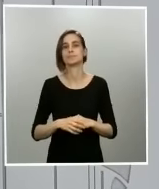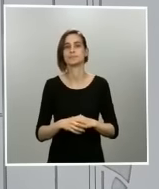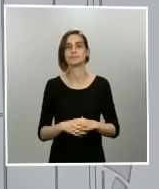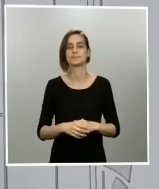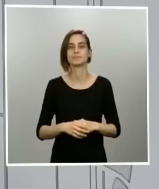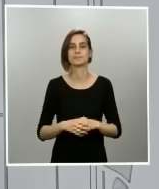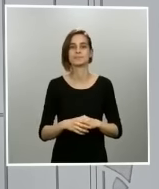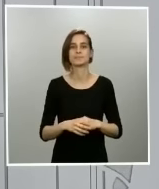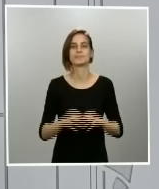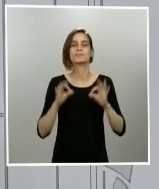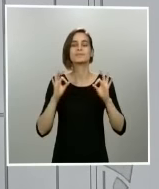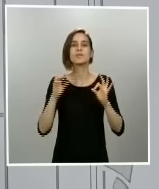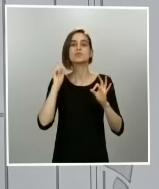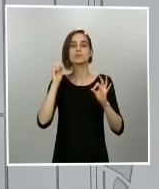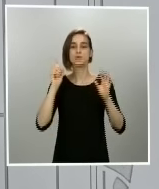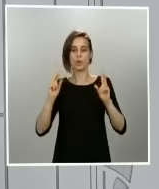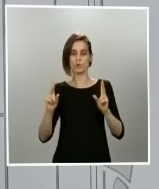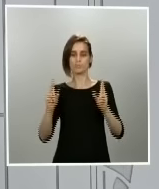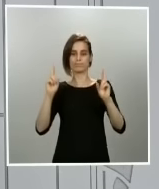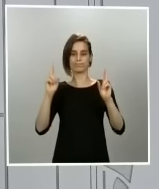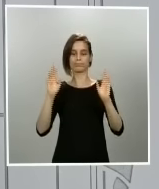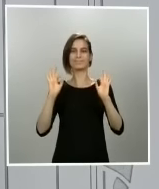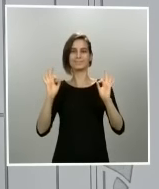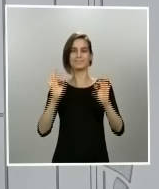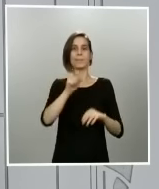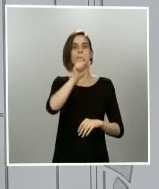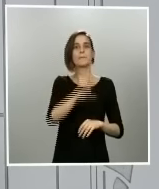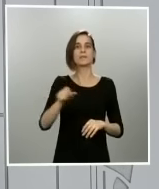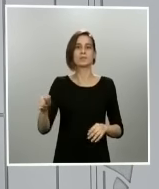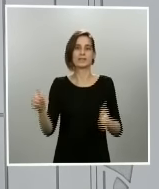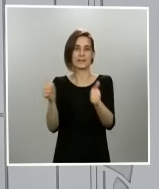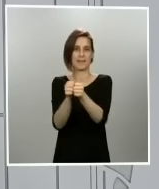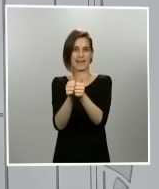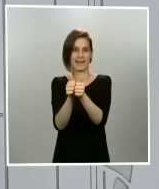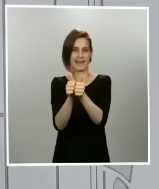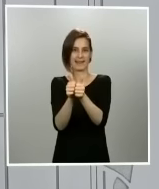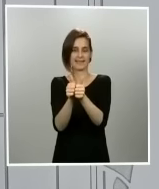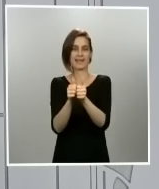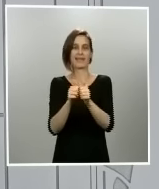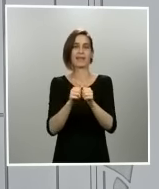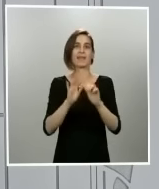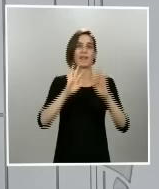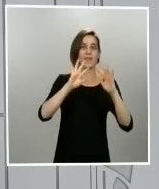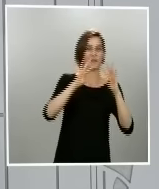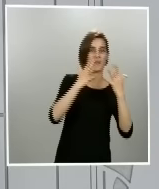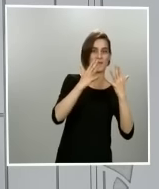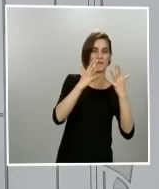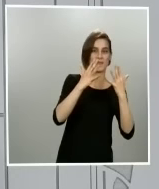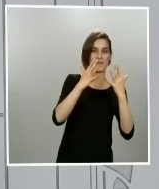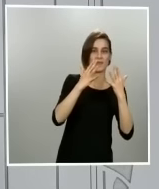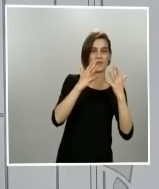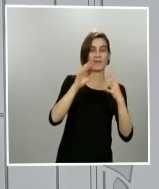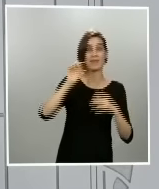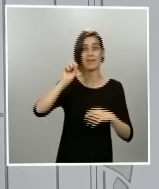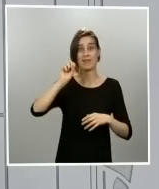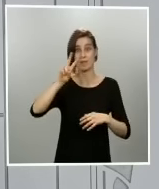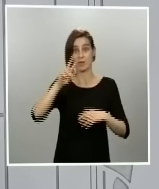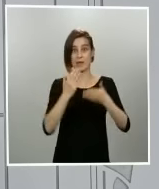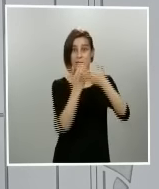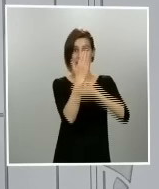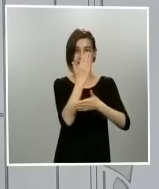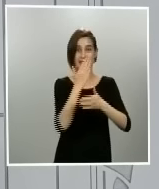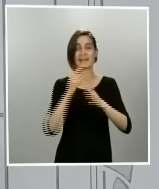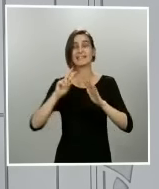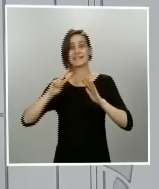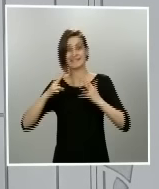que estaba controlando ya a los enfermos, y parecía que iba a ser ahí. Pero pocos días después declaraba que se había convertido